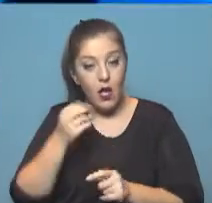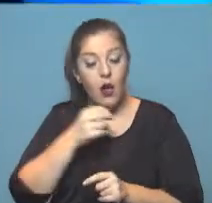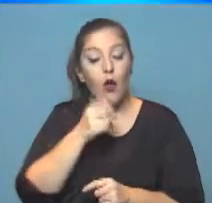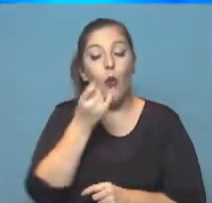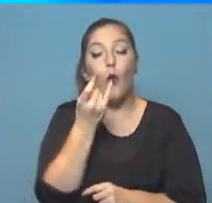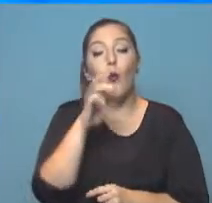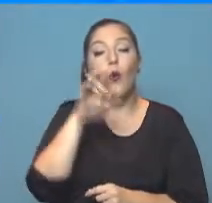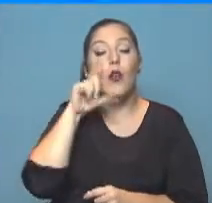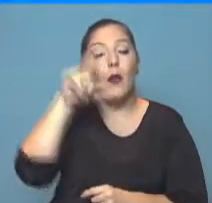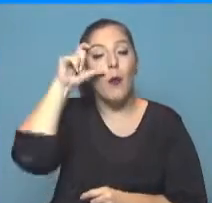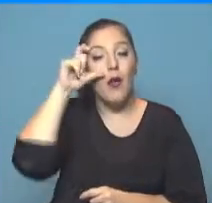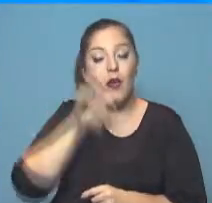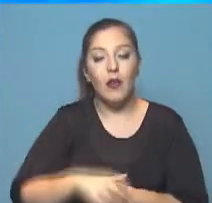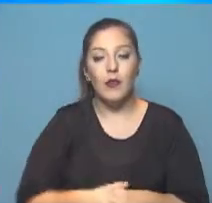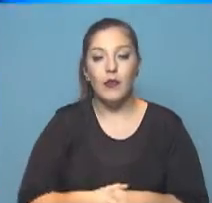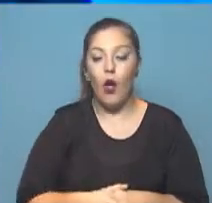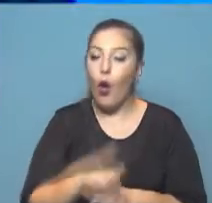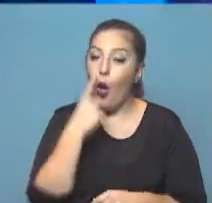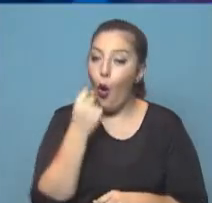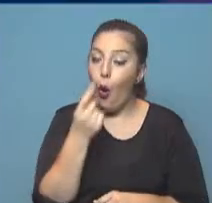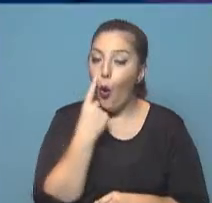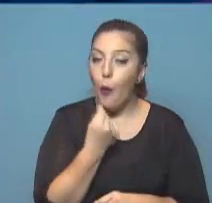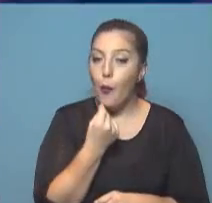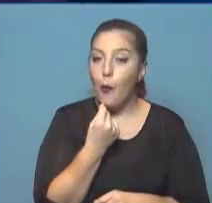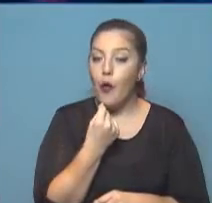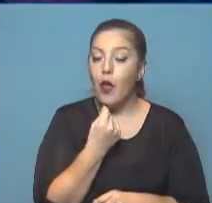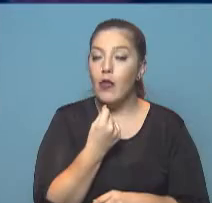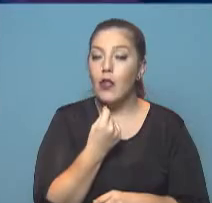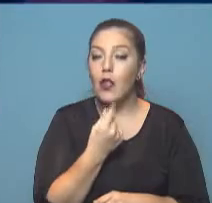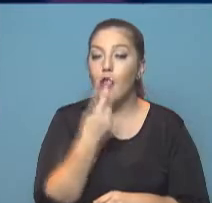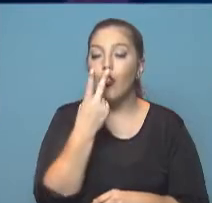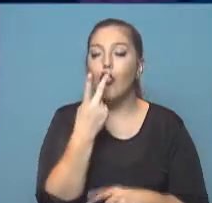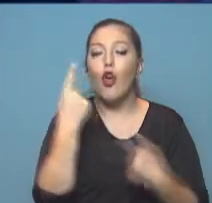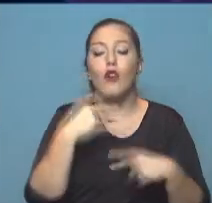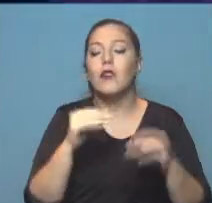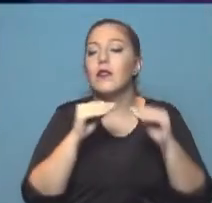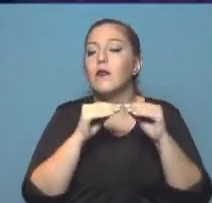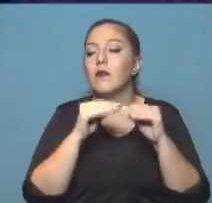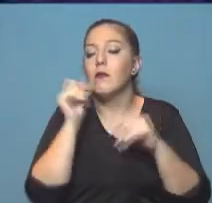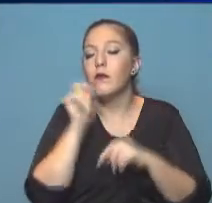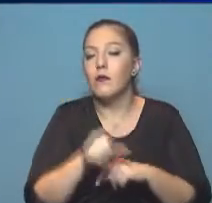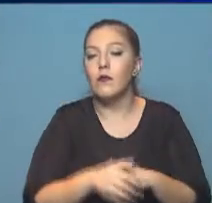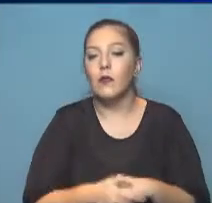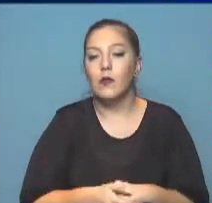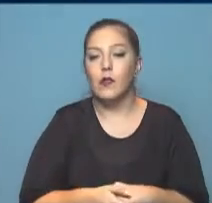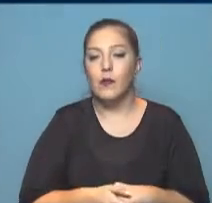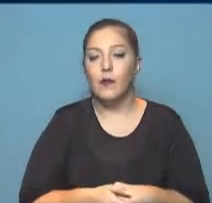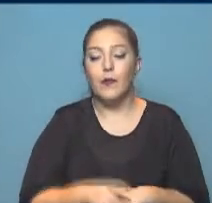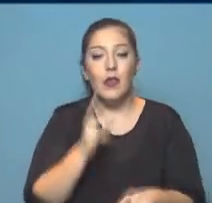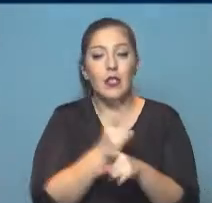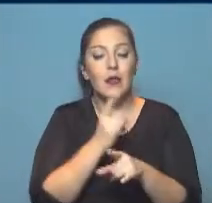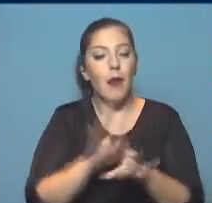Uribe es un hombre que tiene dos condiciones particulares frente a este fenómeno y por eso es siempre